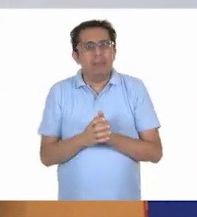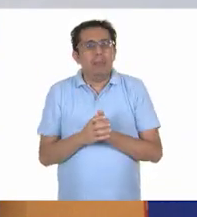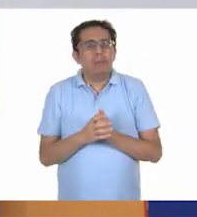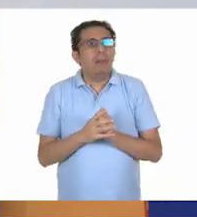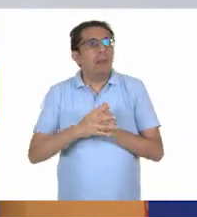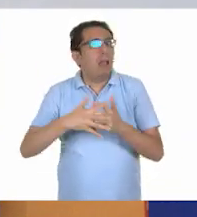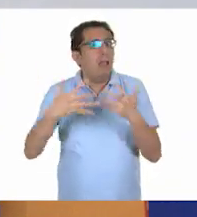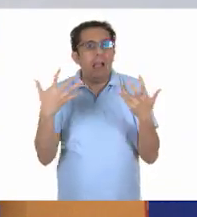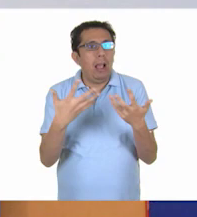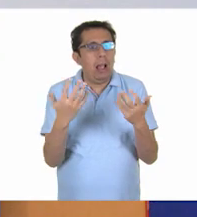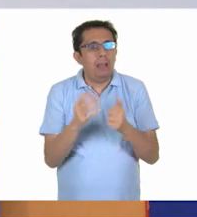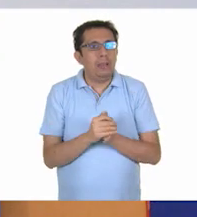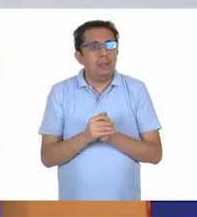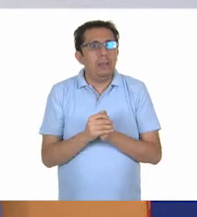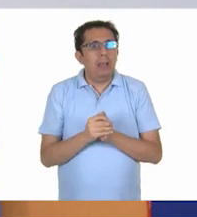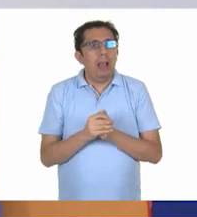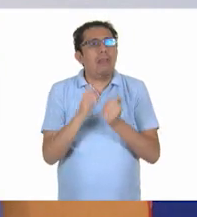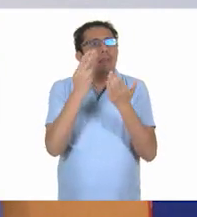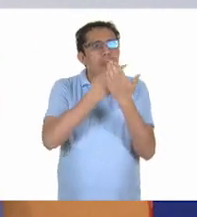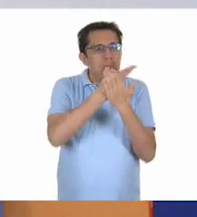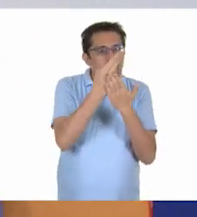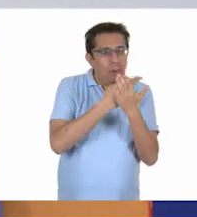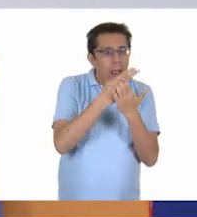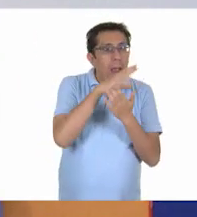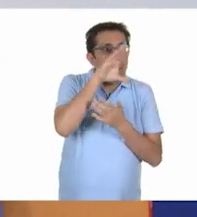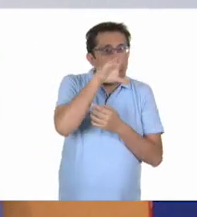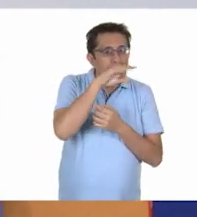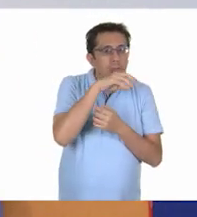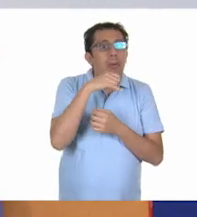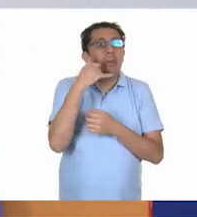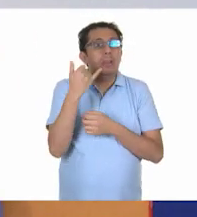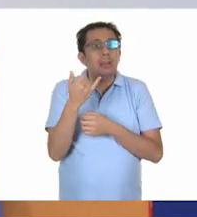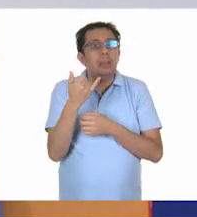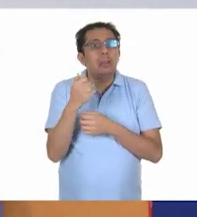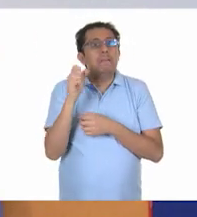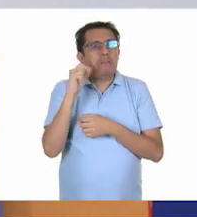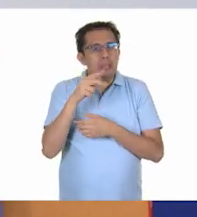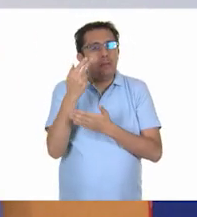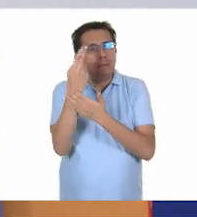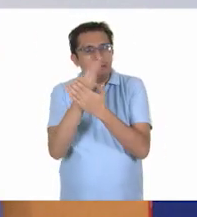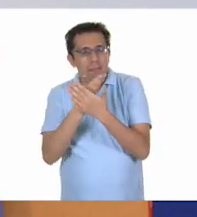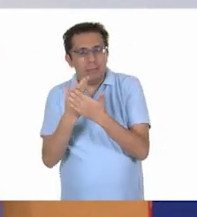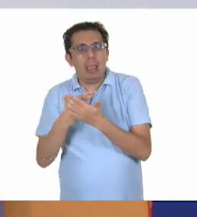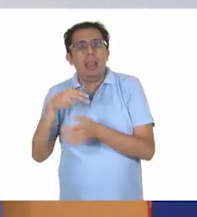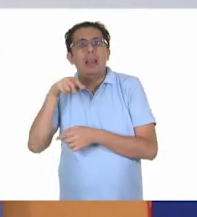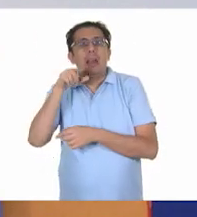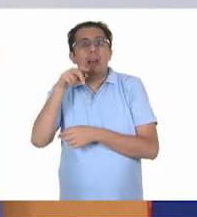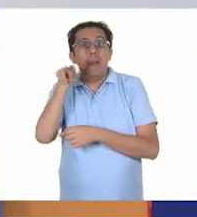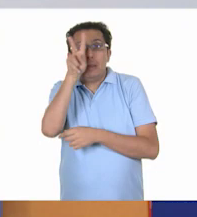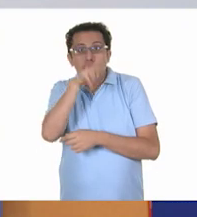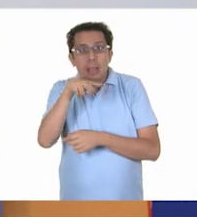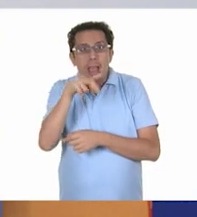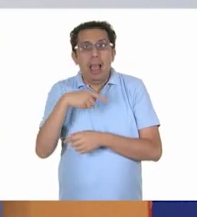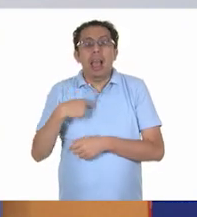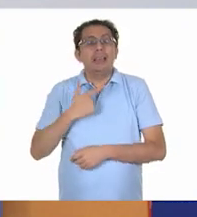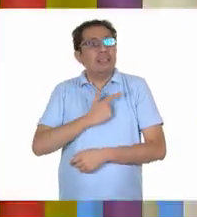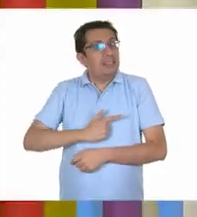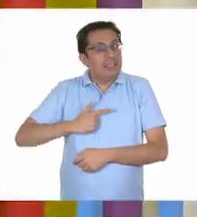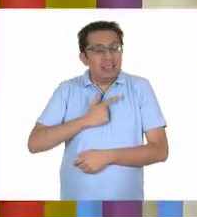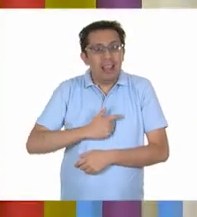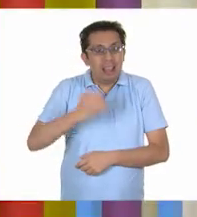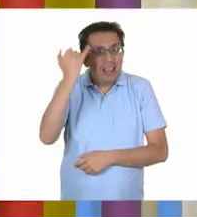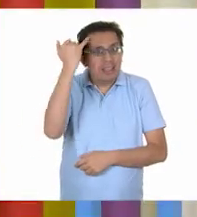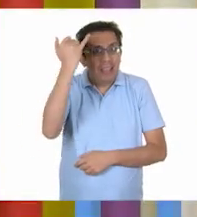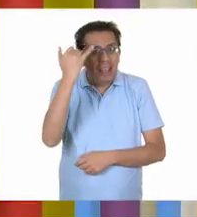vimos hace ratito, vamos a hacer el dibujito del pato y de la serpiente.